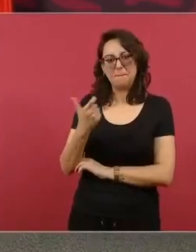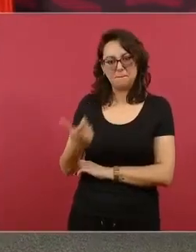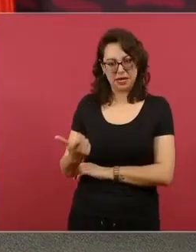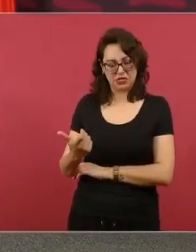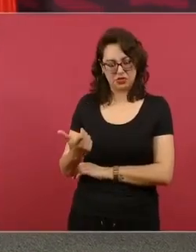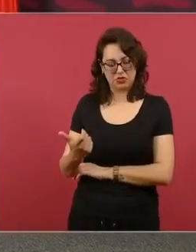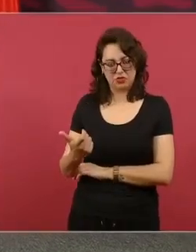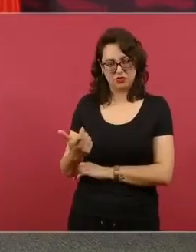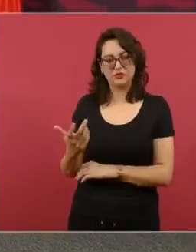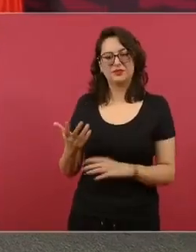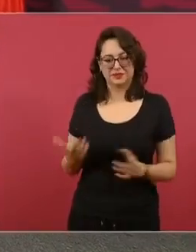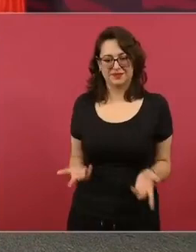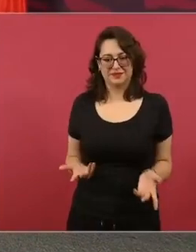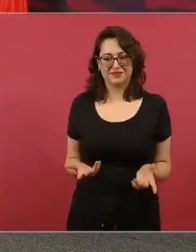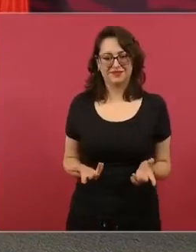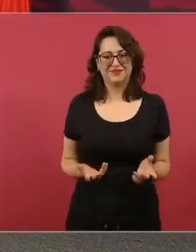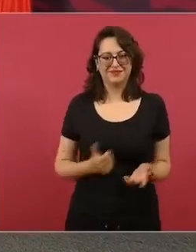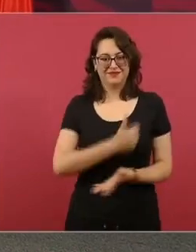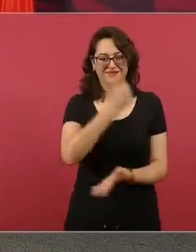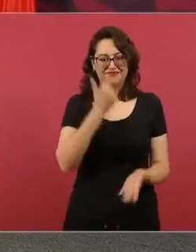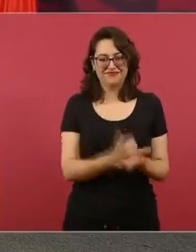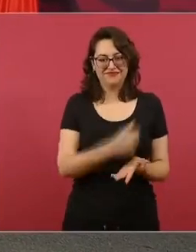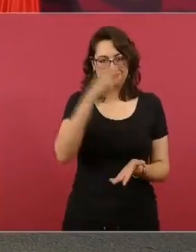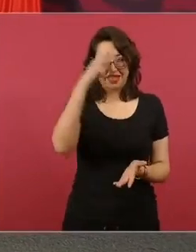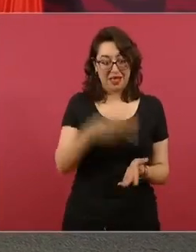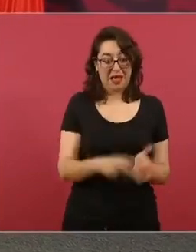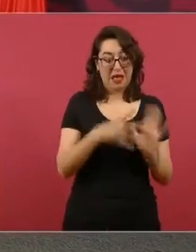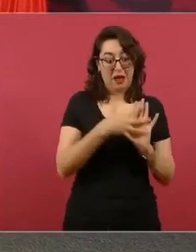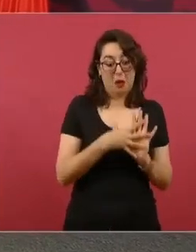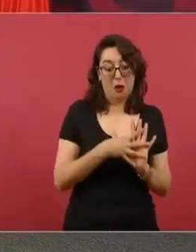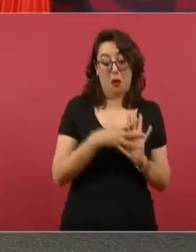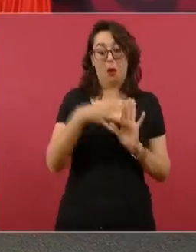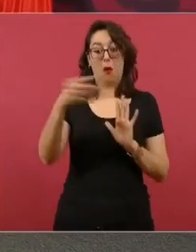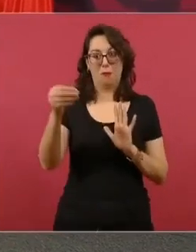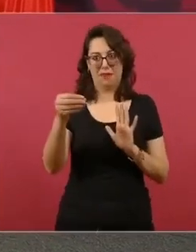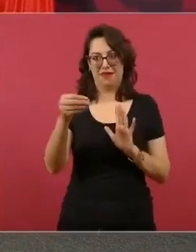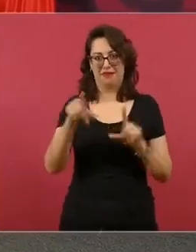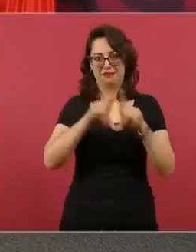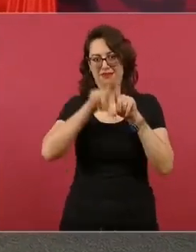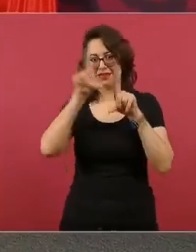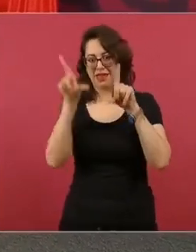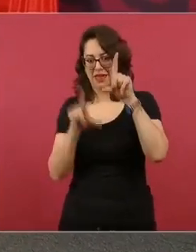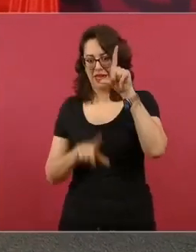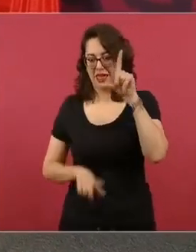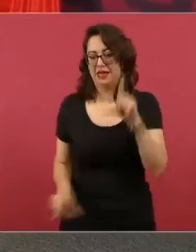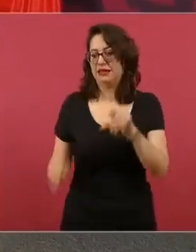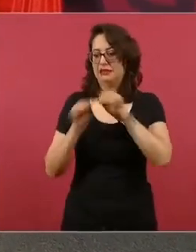copiando y además pensando que con eso ya